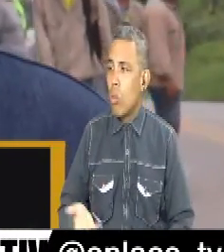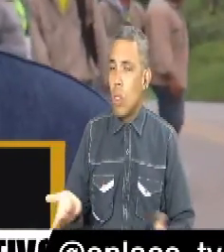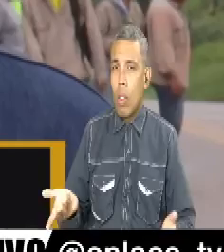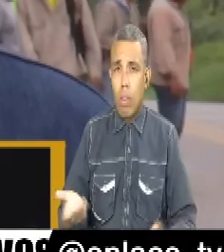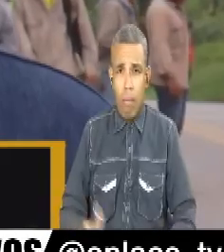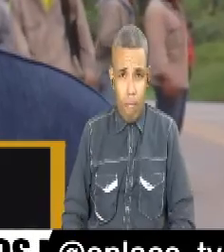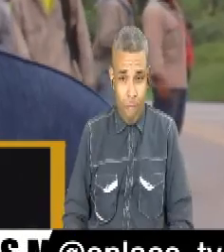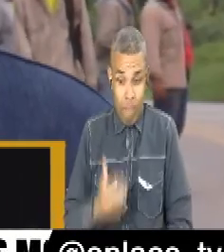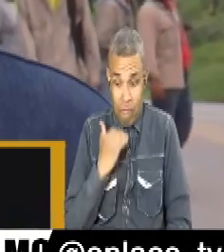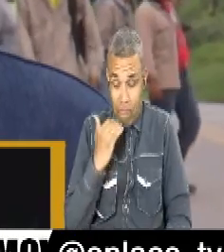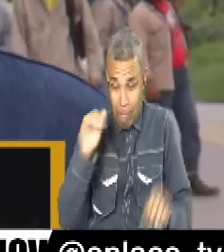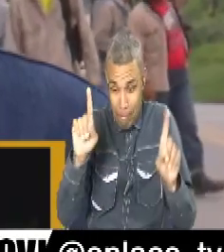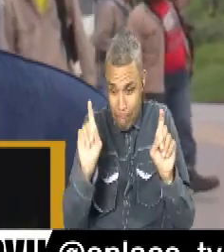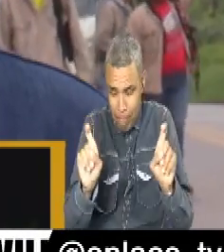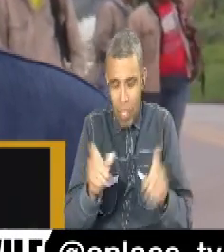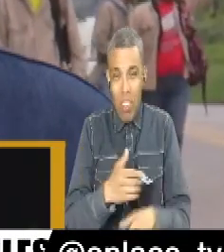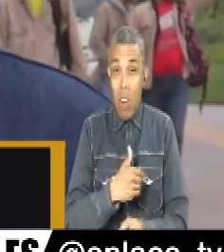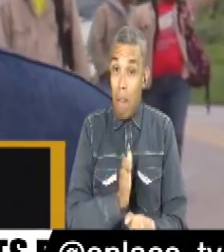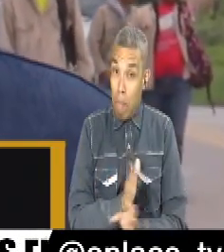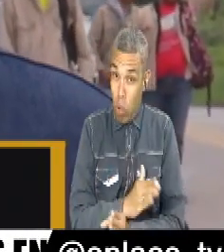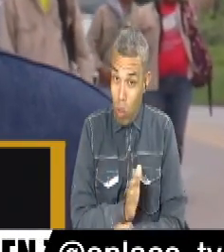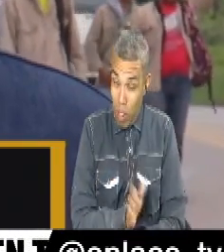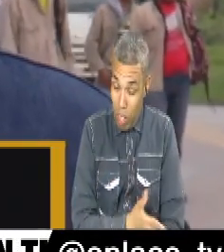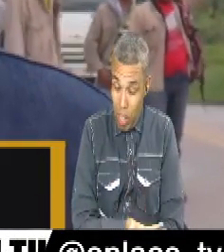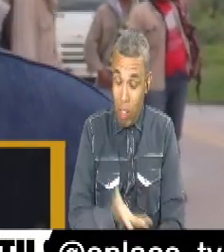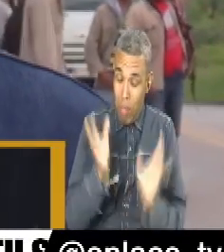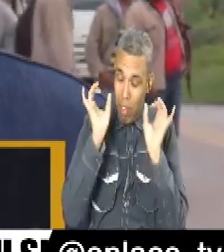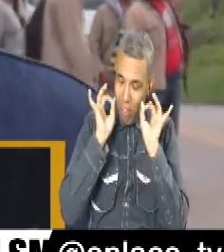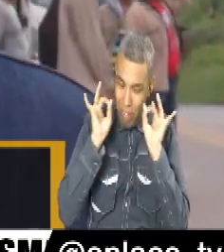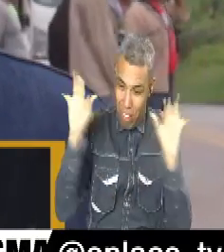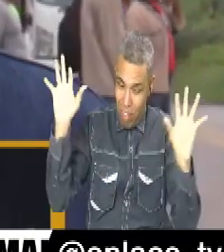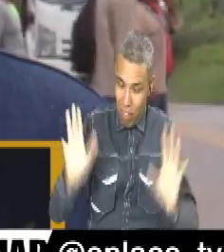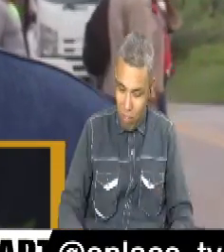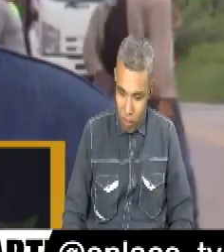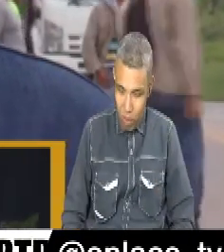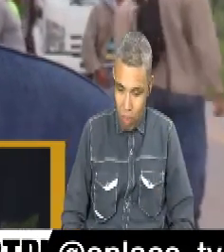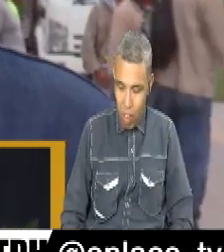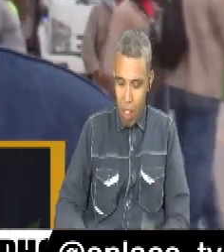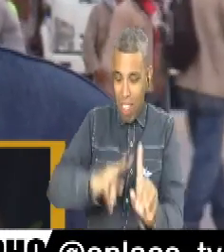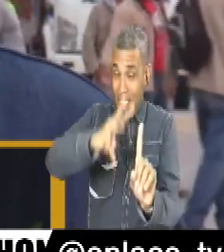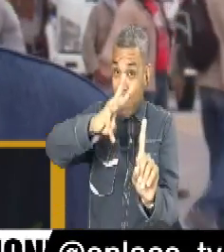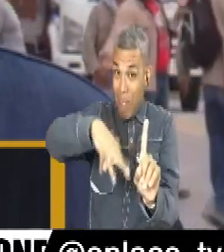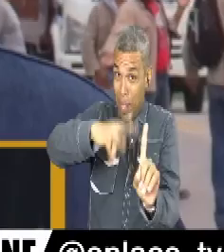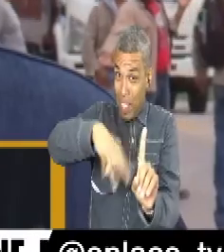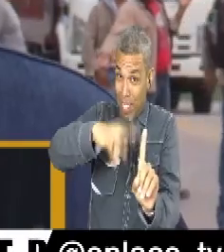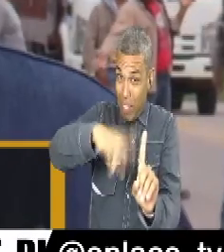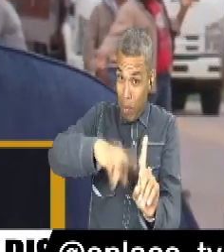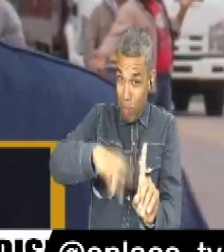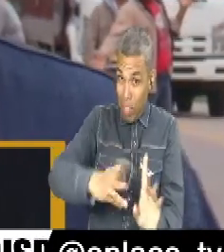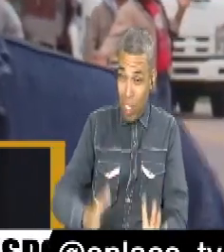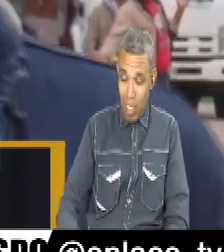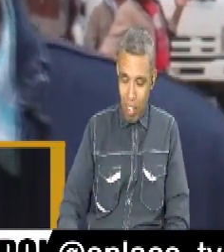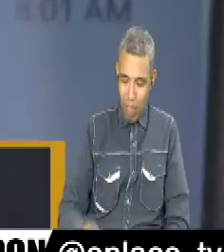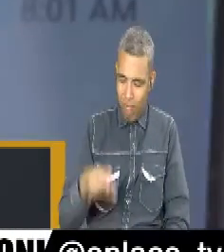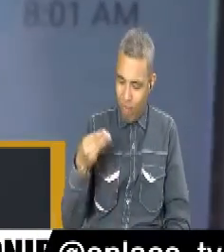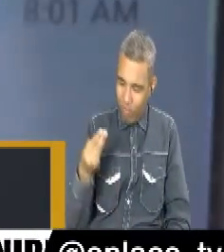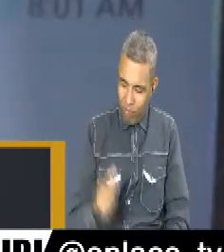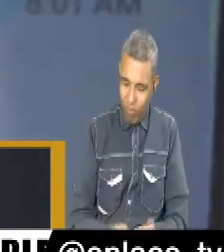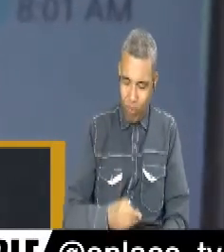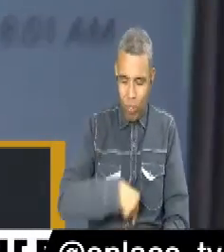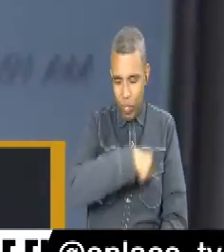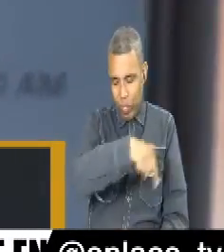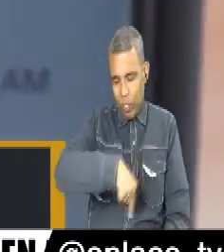una situación caótica en el tema de lo laboral, donde van 3 meses que no le pagan a los trabajadores su salario. Este